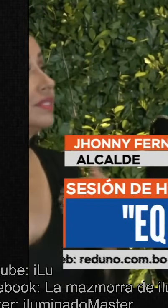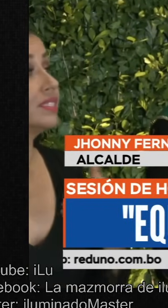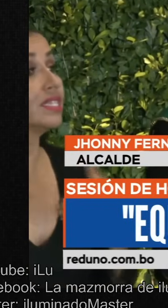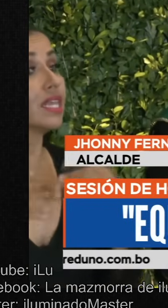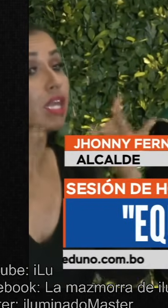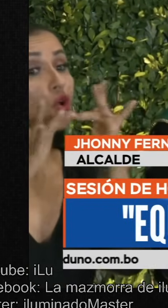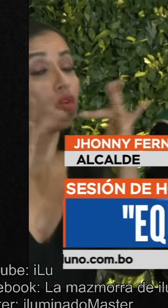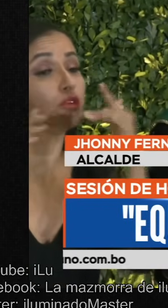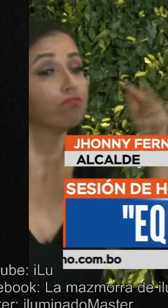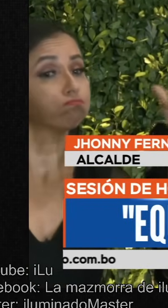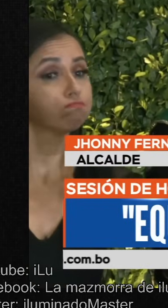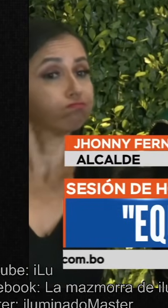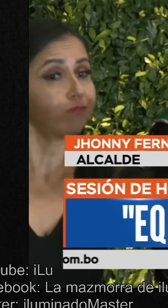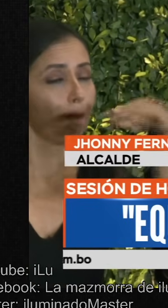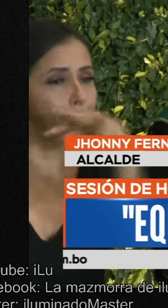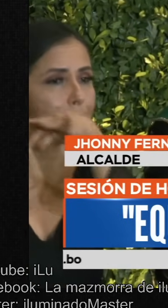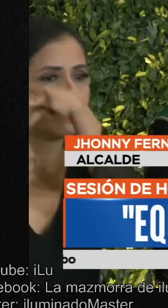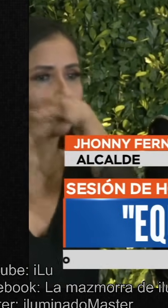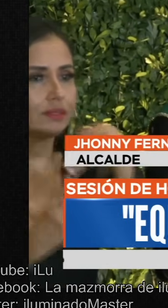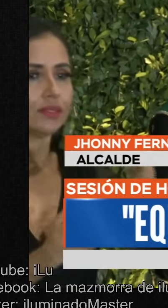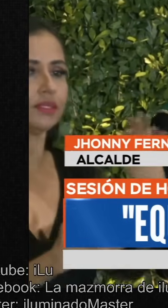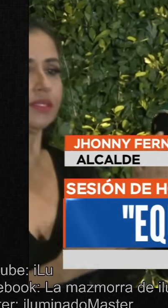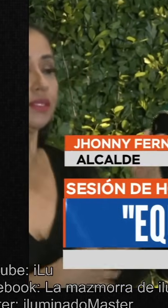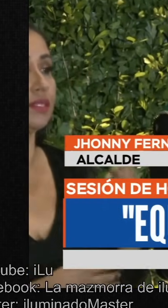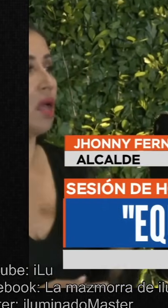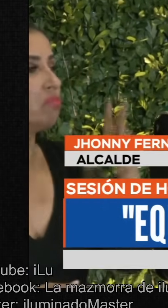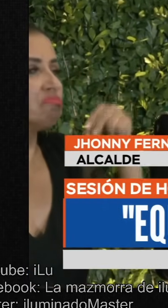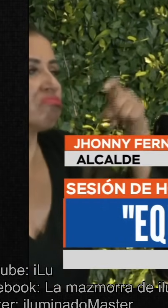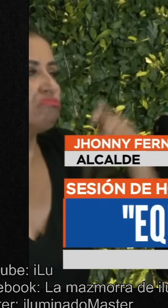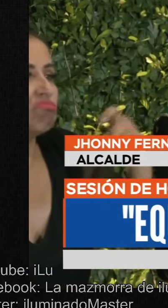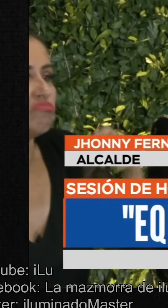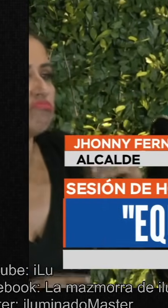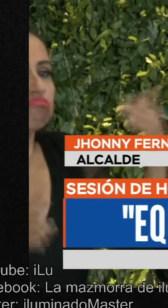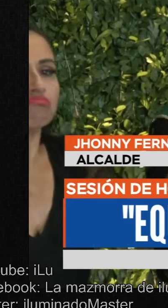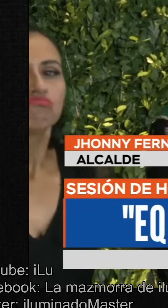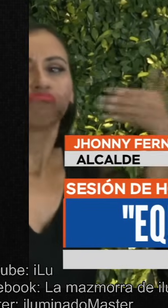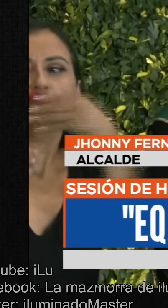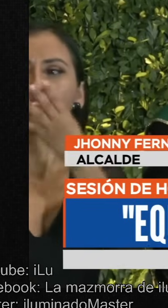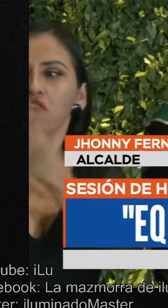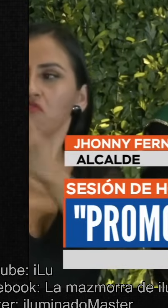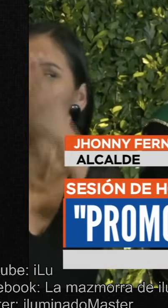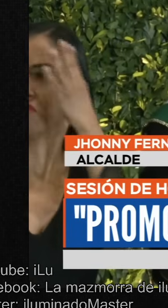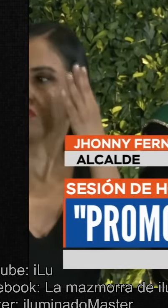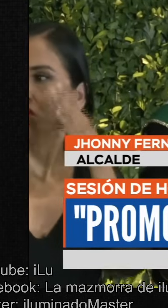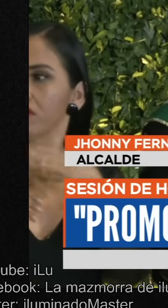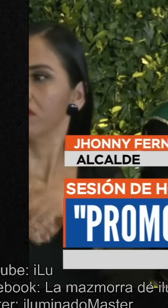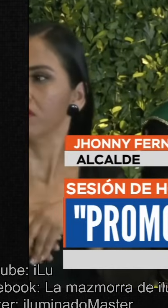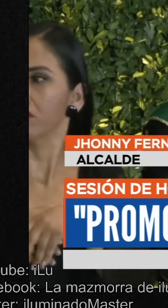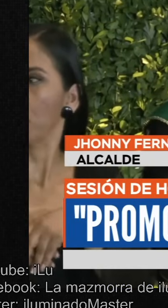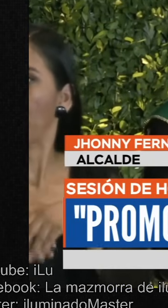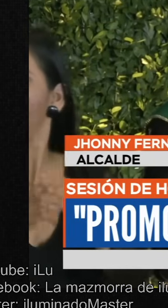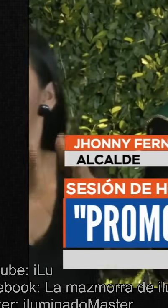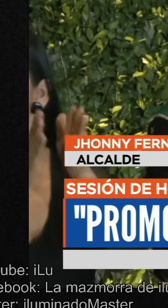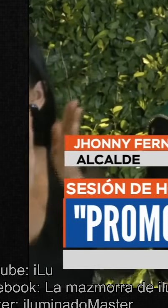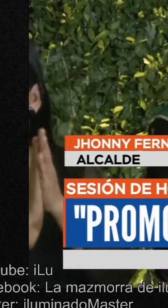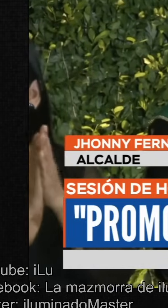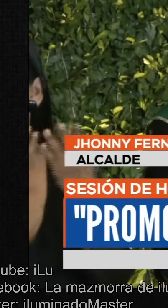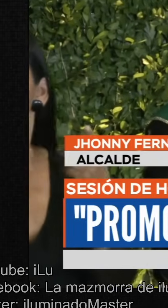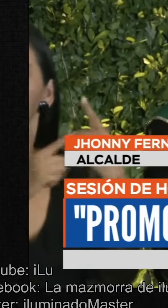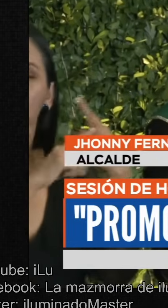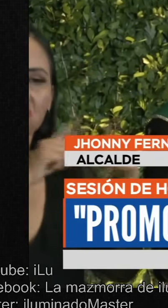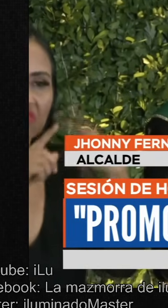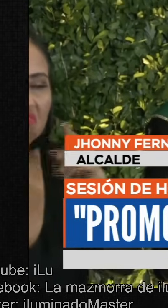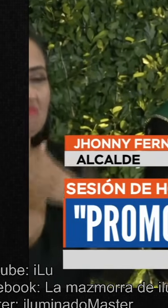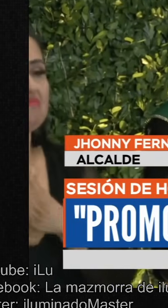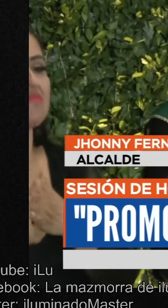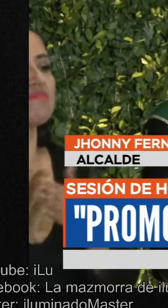un contacto directo con los especialistas. No va a necesitar ir a hacer fila y pedir ticket para una